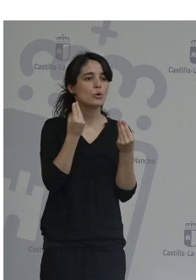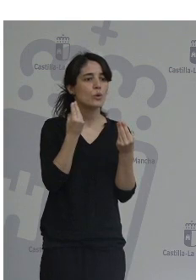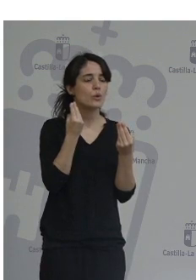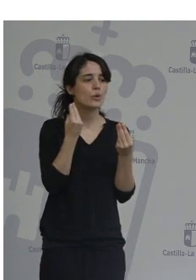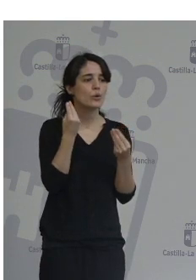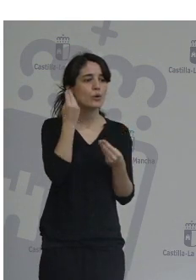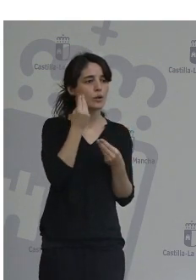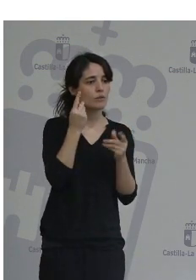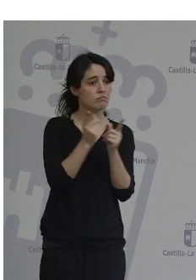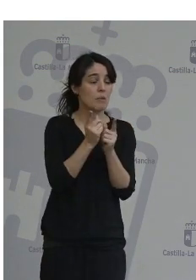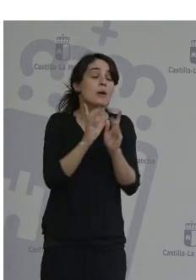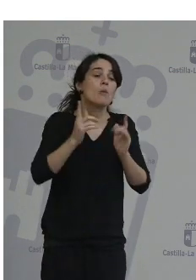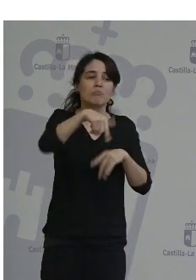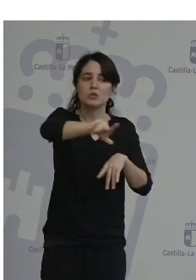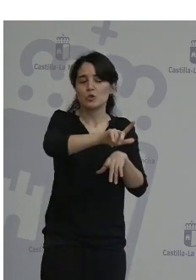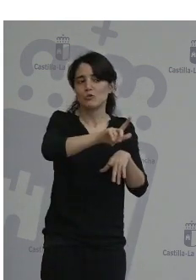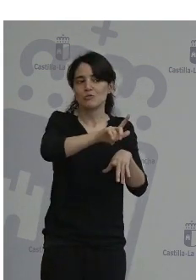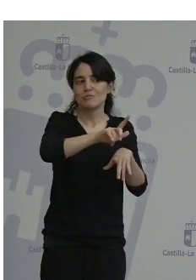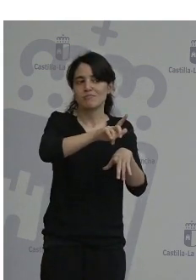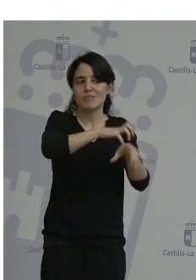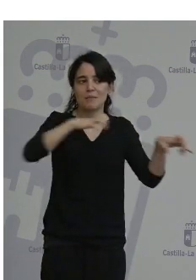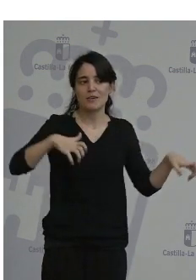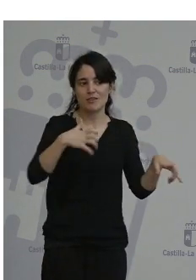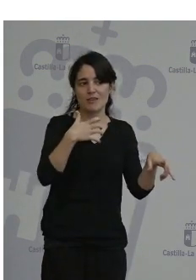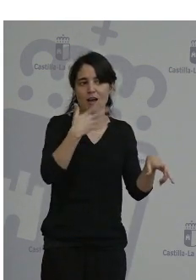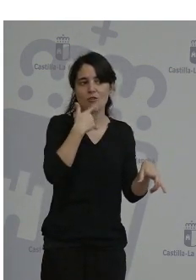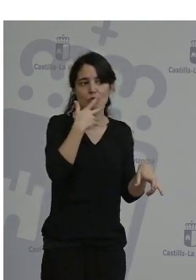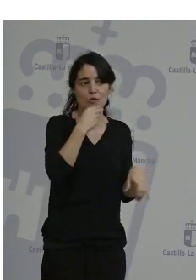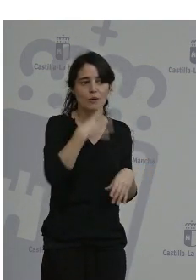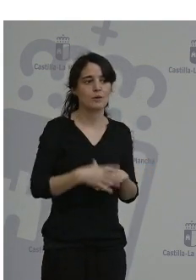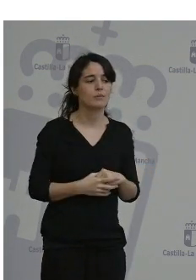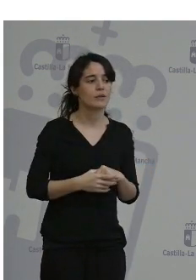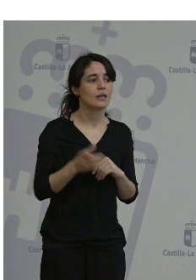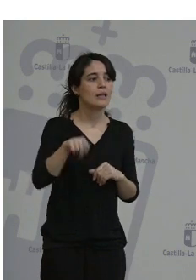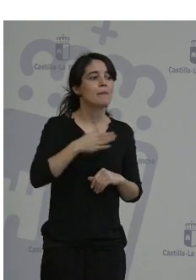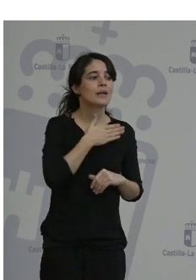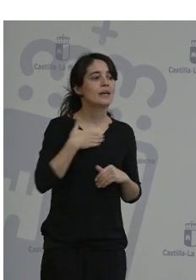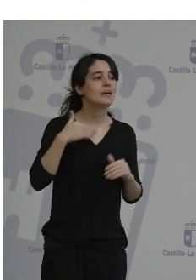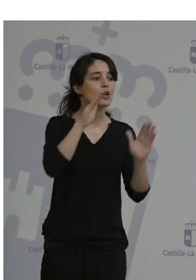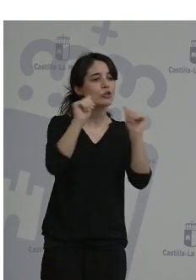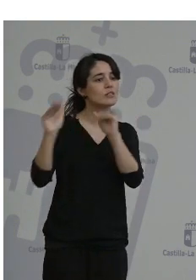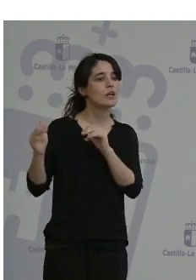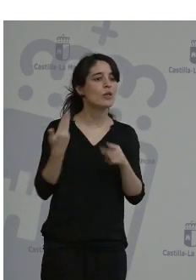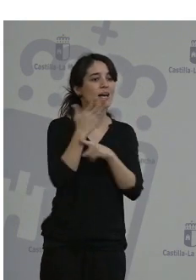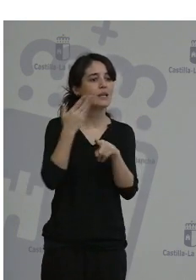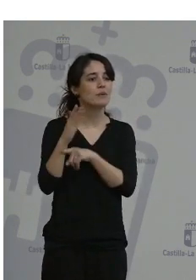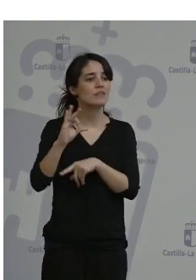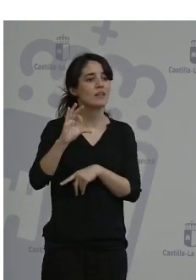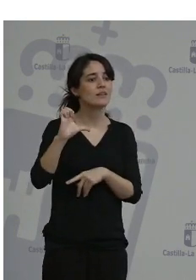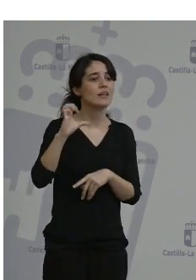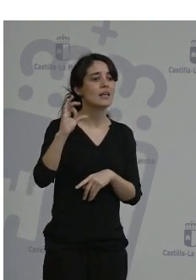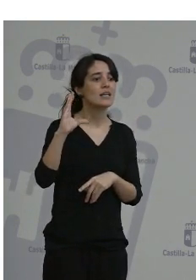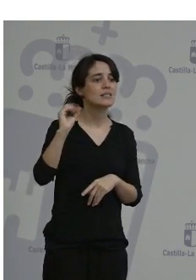los que están aquí conocen de sobra. También, perdona, quería saludar representantes del Sescán y a mi amigo, buen